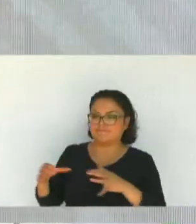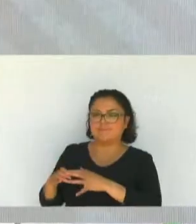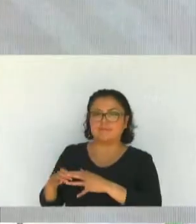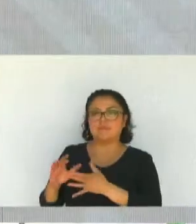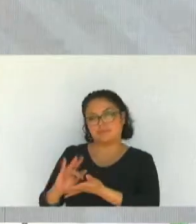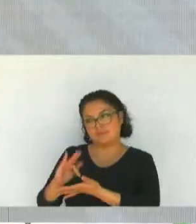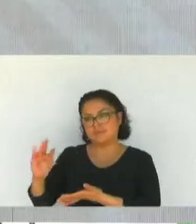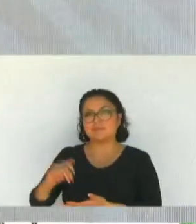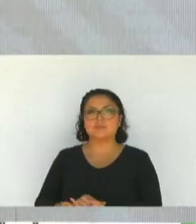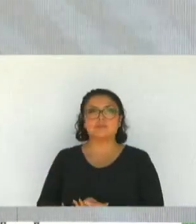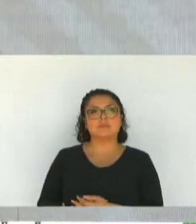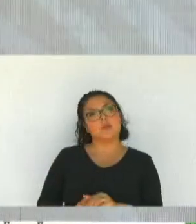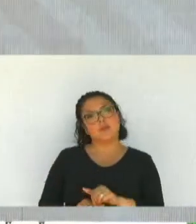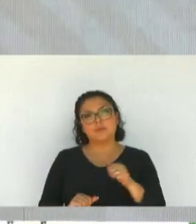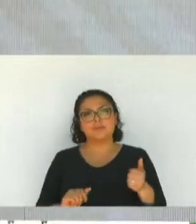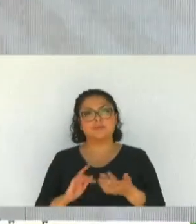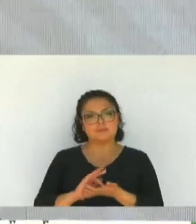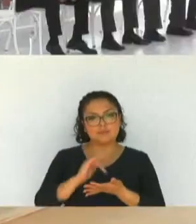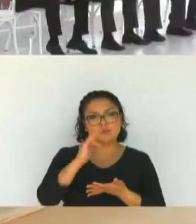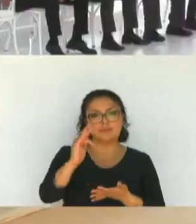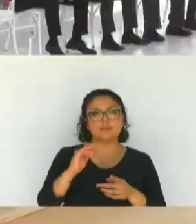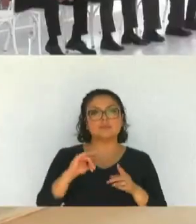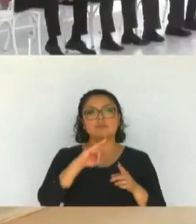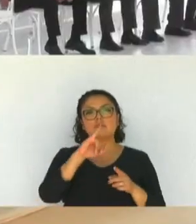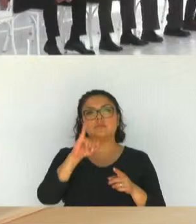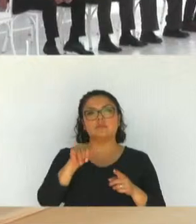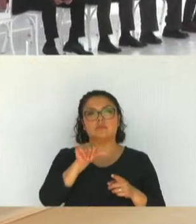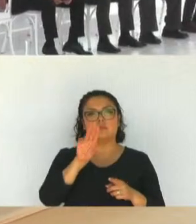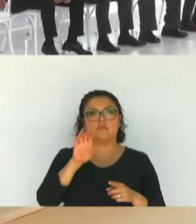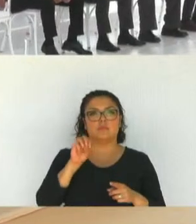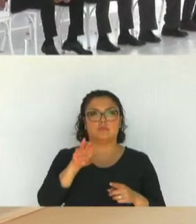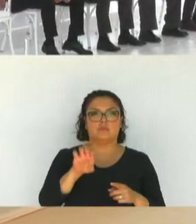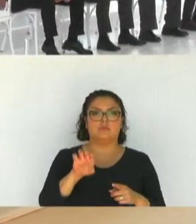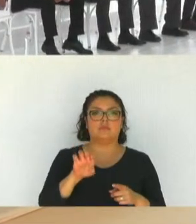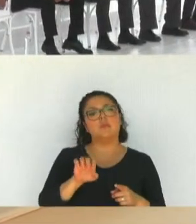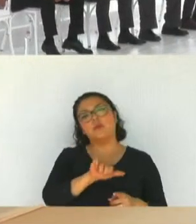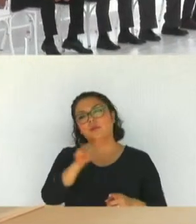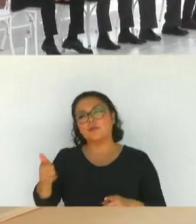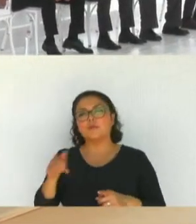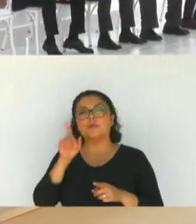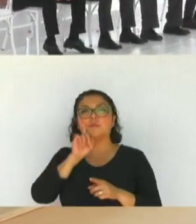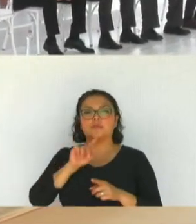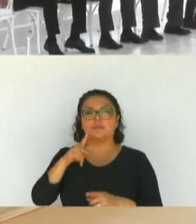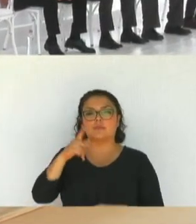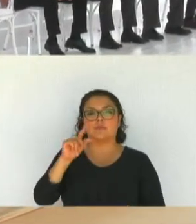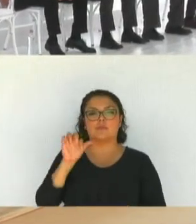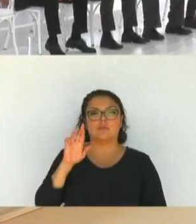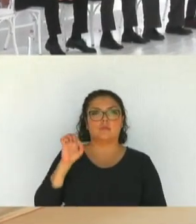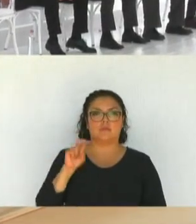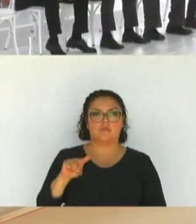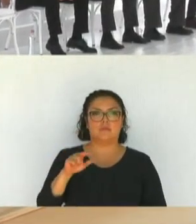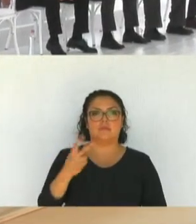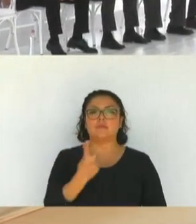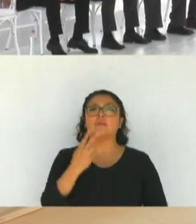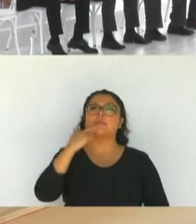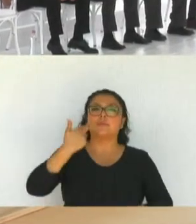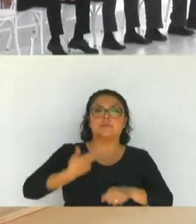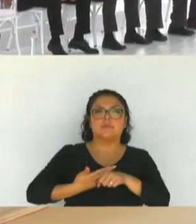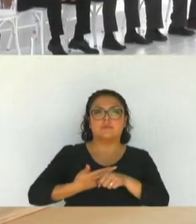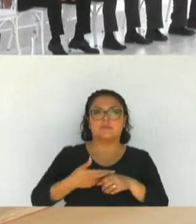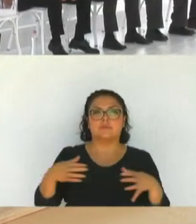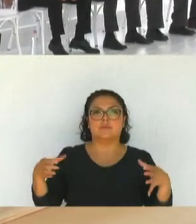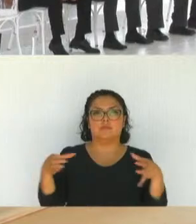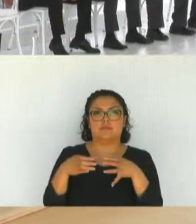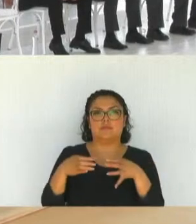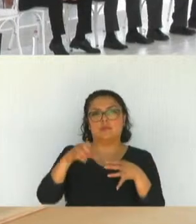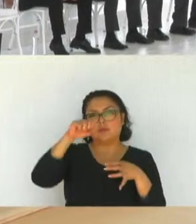también a José Jaime Gutiérrez, a Karen como anfitriones de la Cámara de la Industria Minera